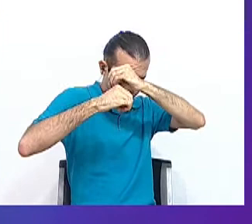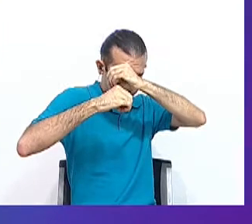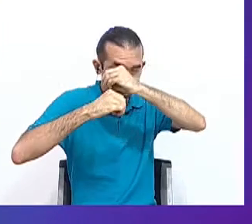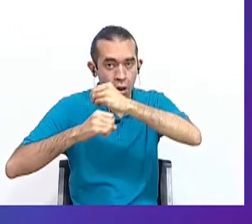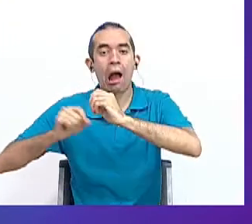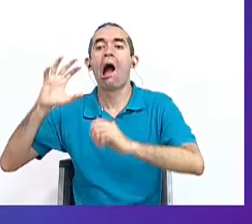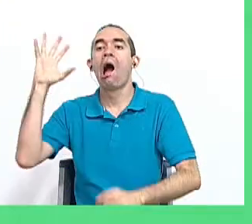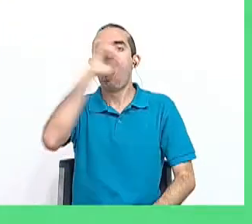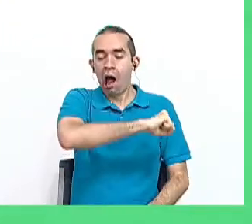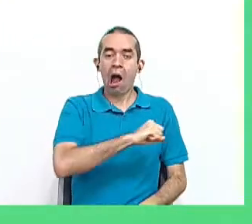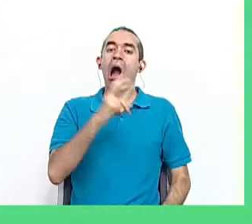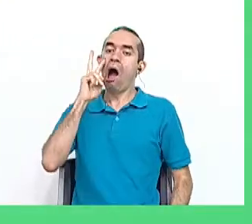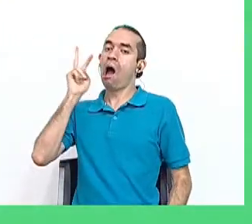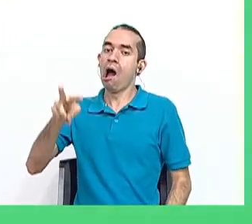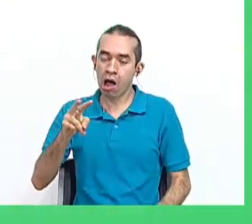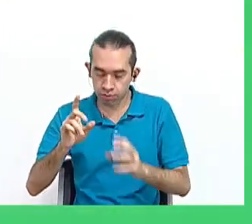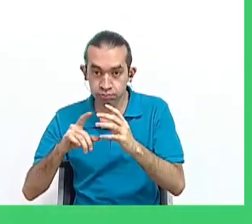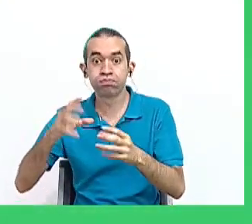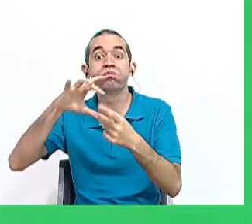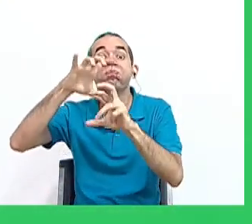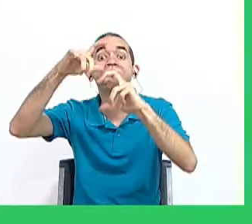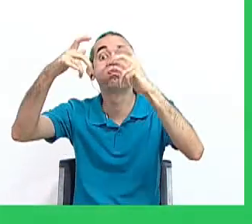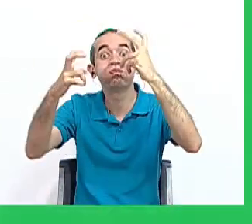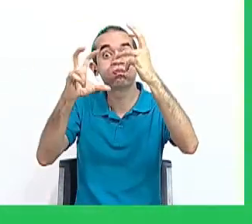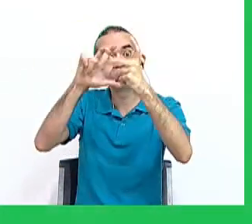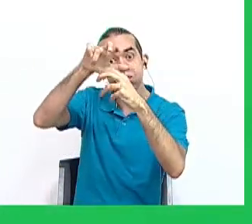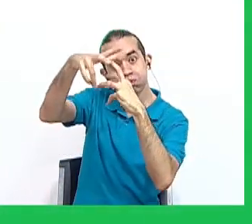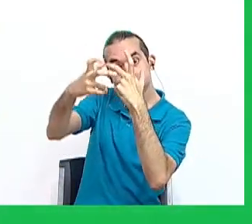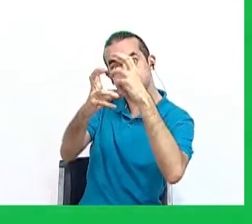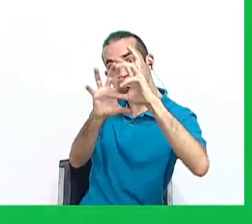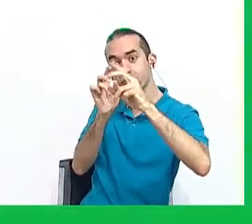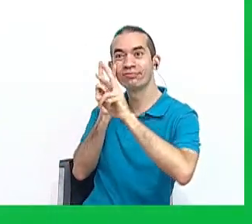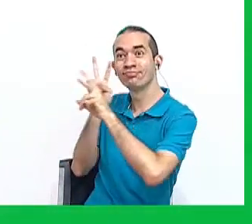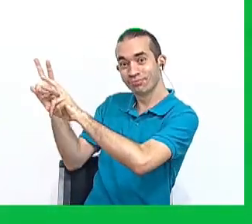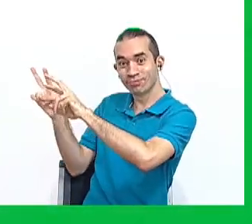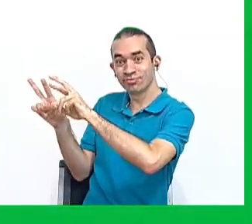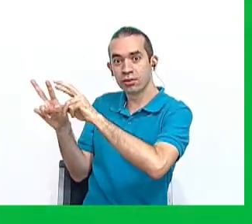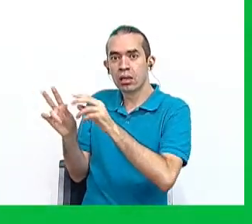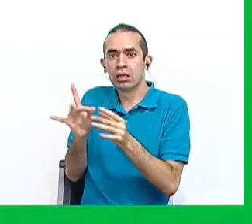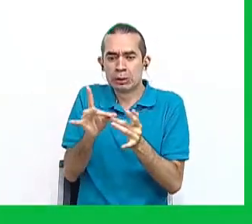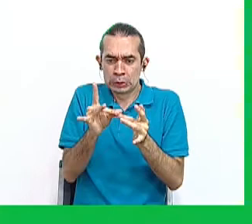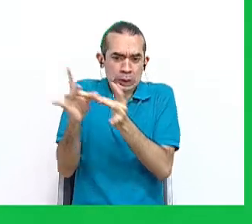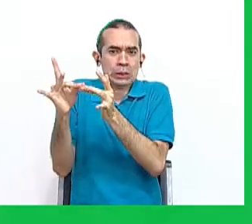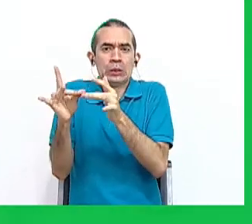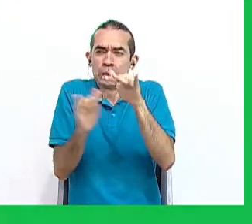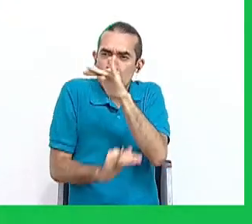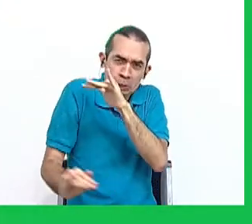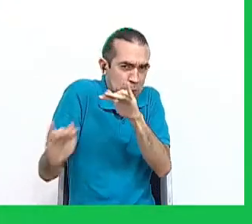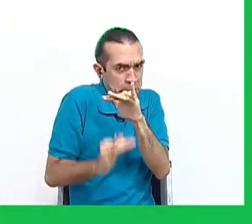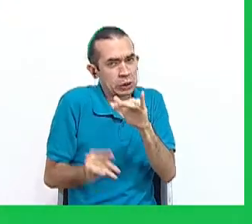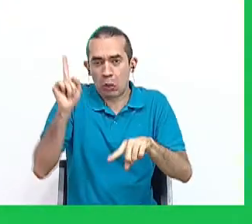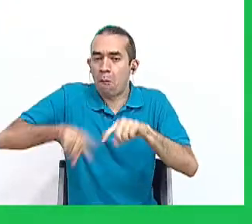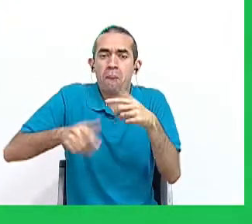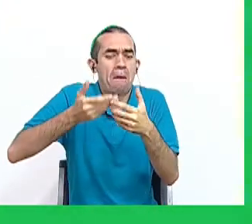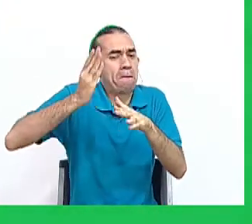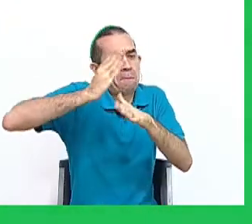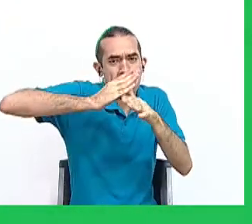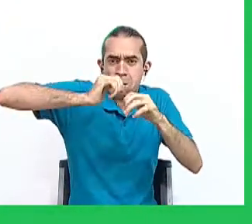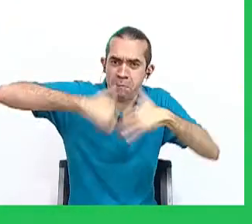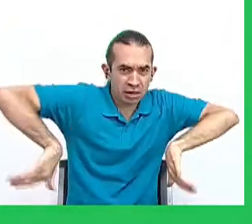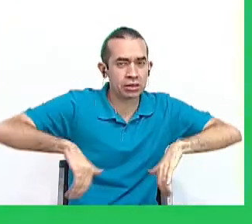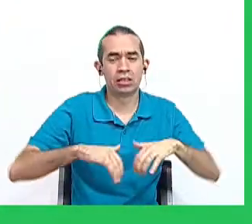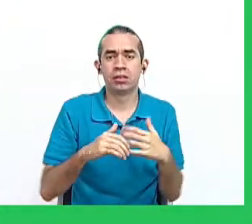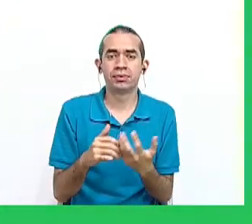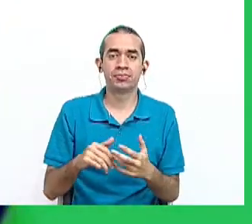descubrirías el átomo, la partícula más elemental e indivisible que compone todo lo que te